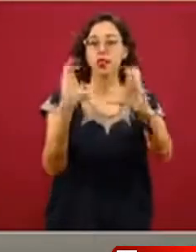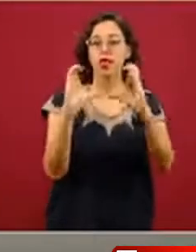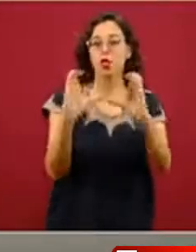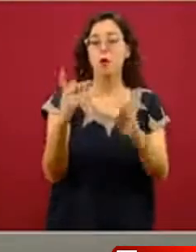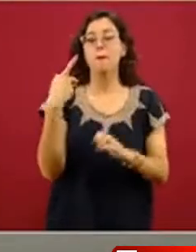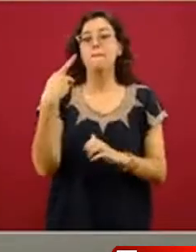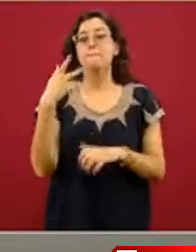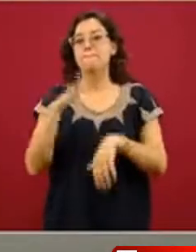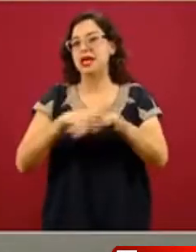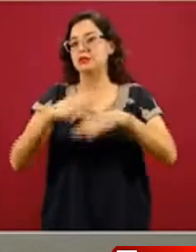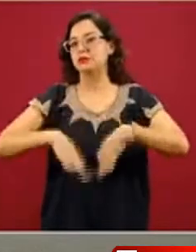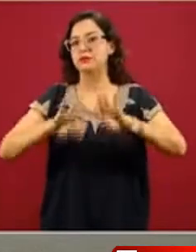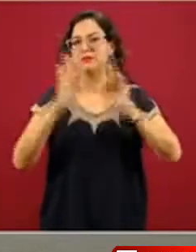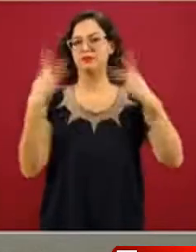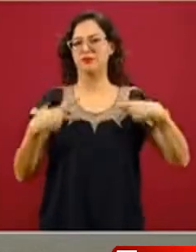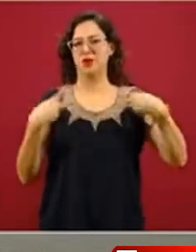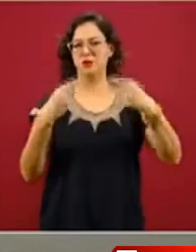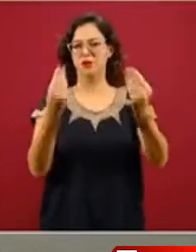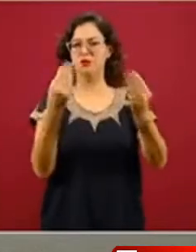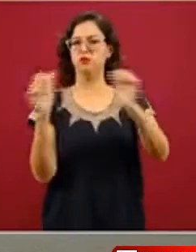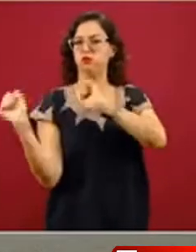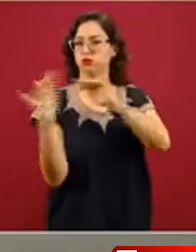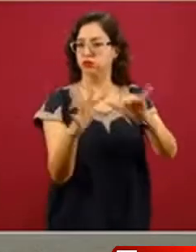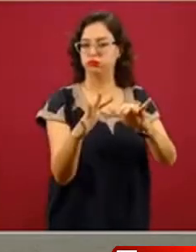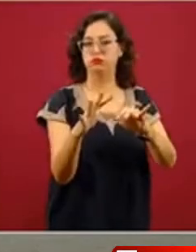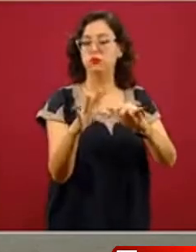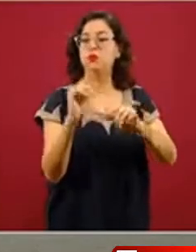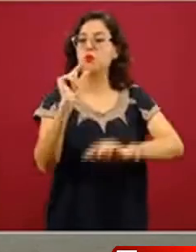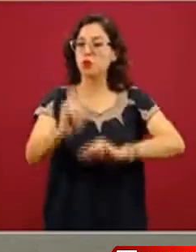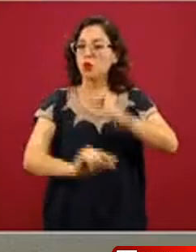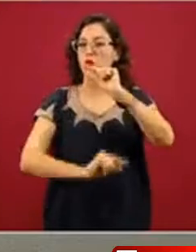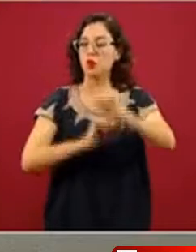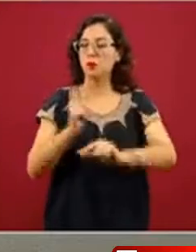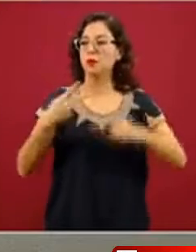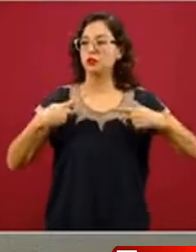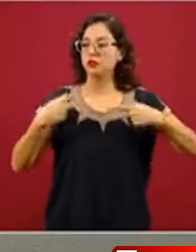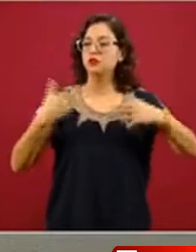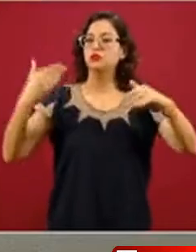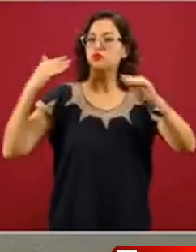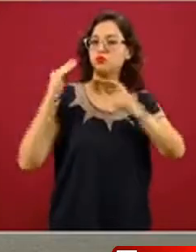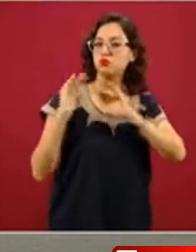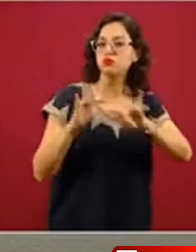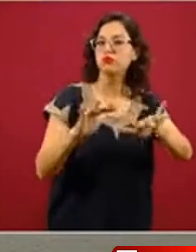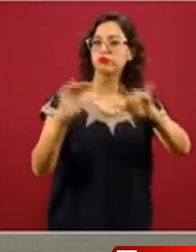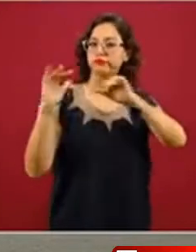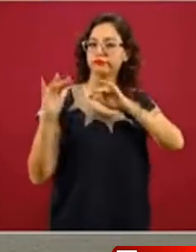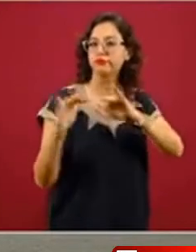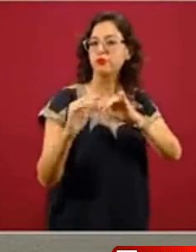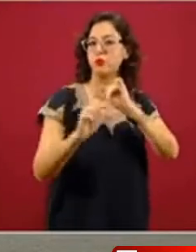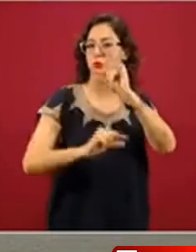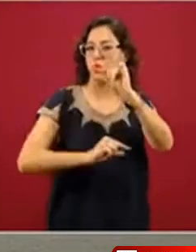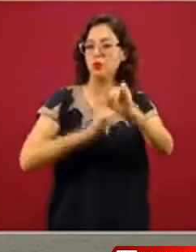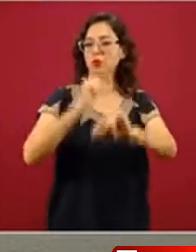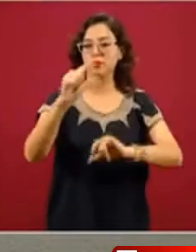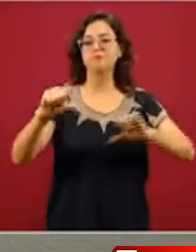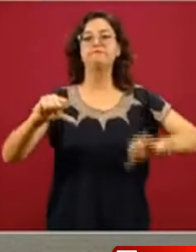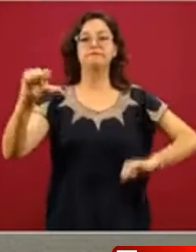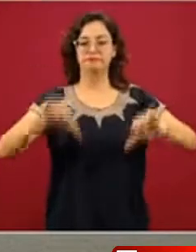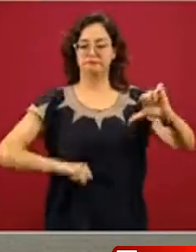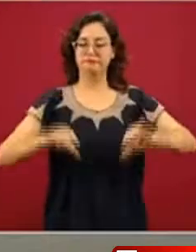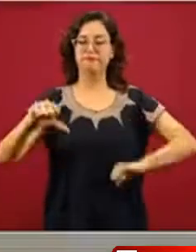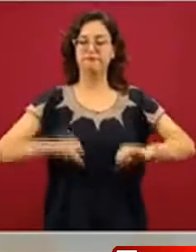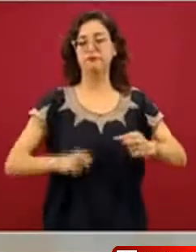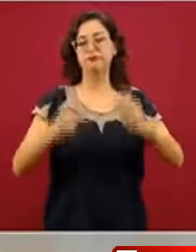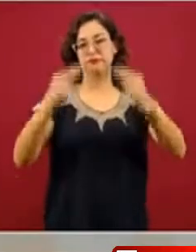aforos excesivos, pero eso permitiría, al cuidar ese aspecto del aforo, empezar a mantener ya algunas actividades